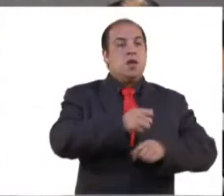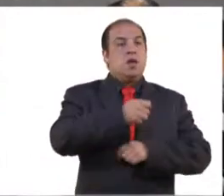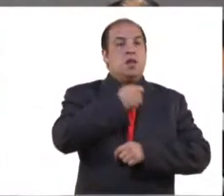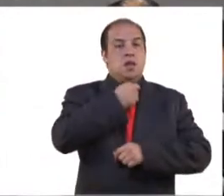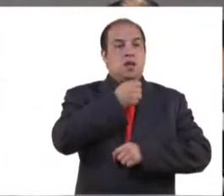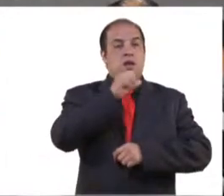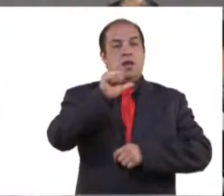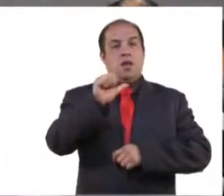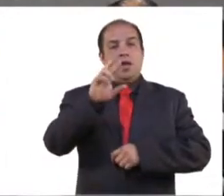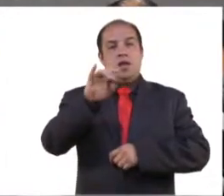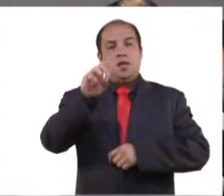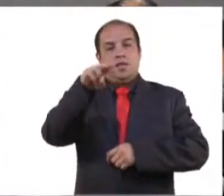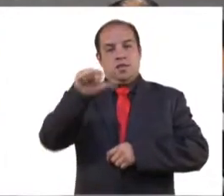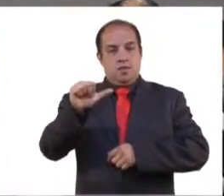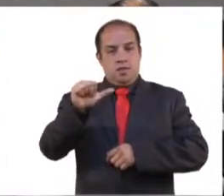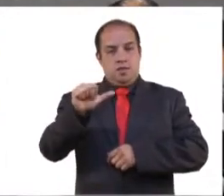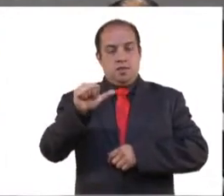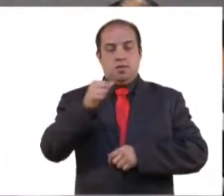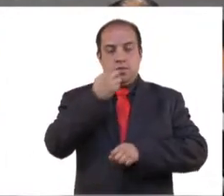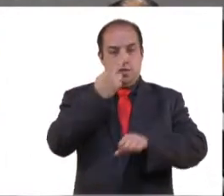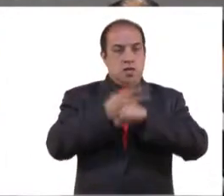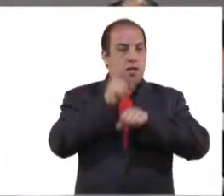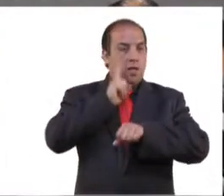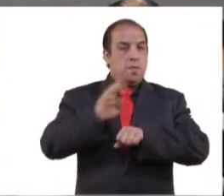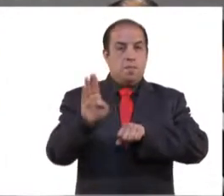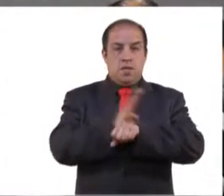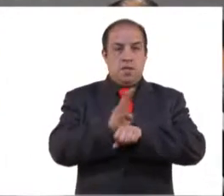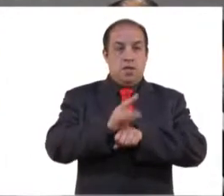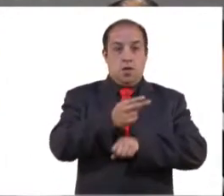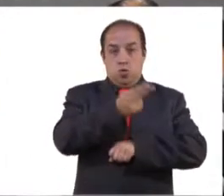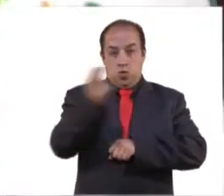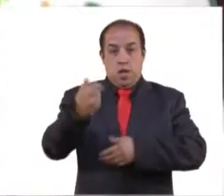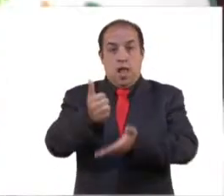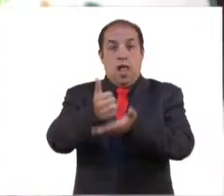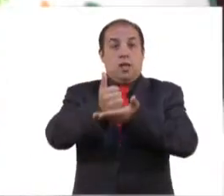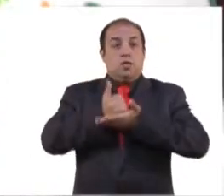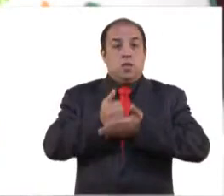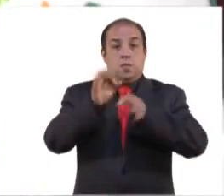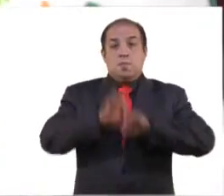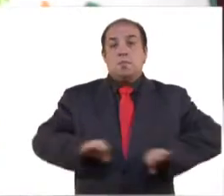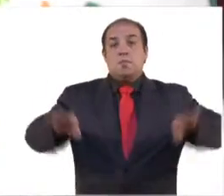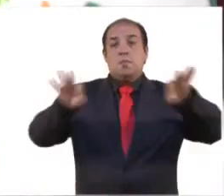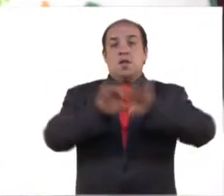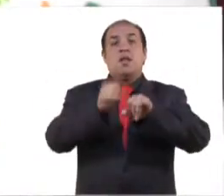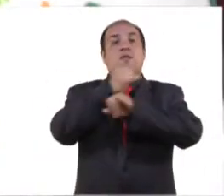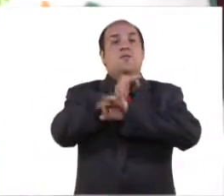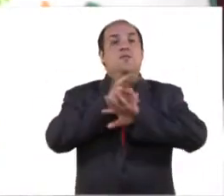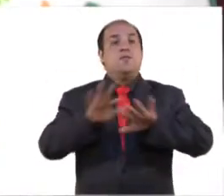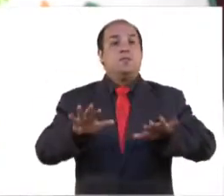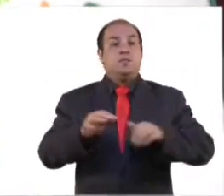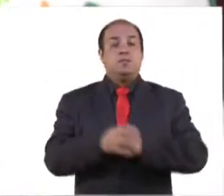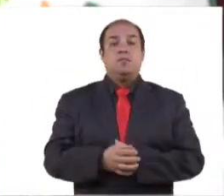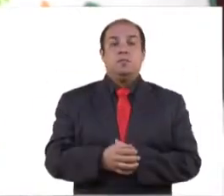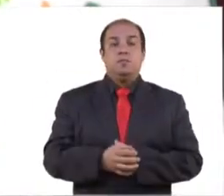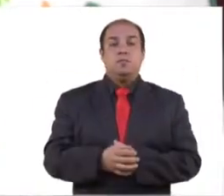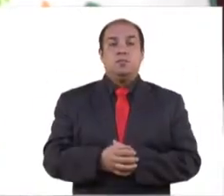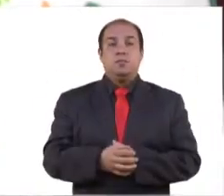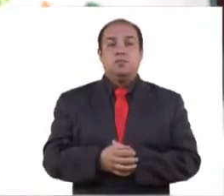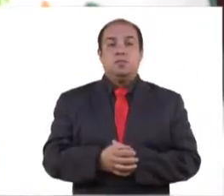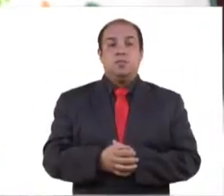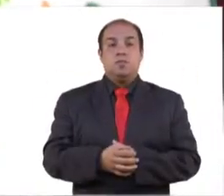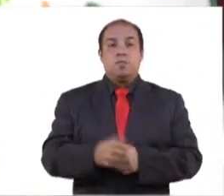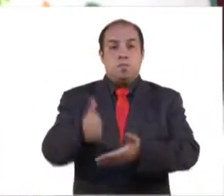Bienestar, para que nos ayuden. Es muy importante esta información, que nos ayuden a dar esta